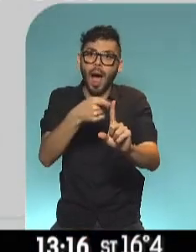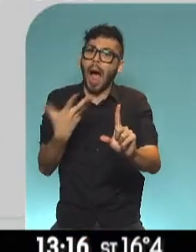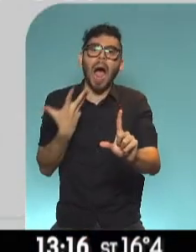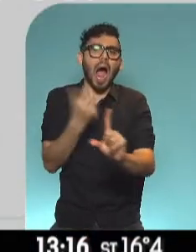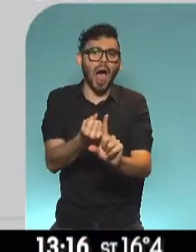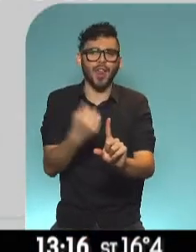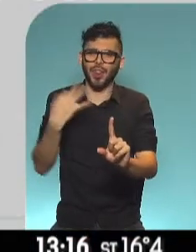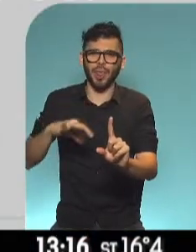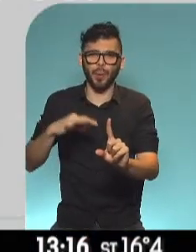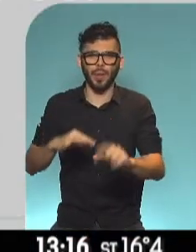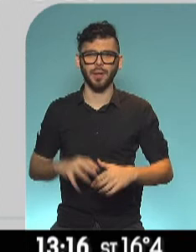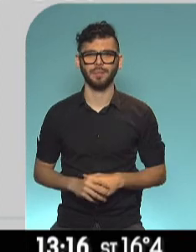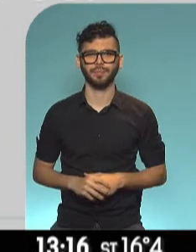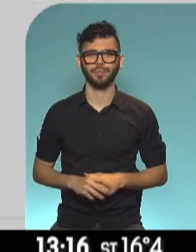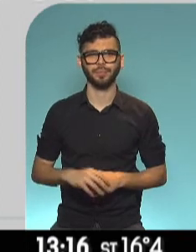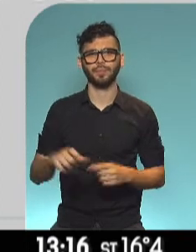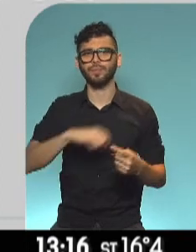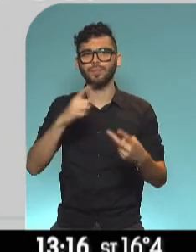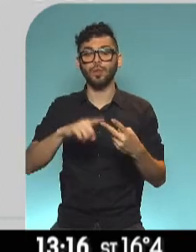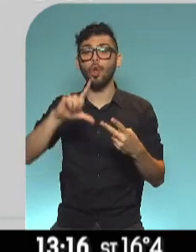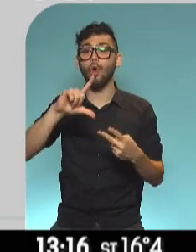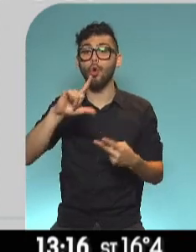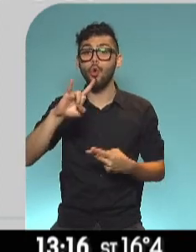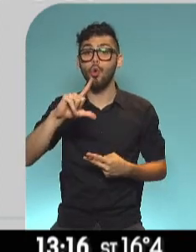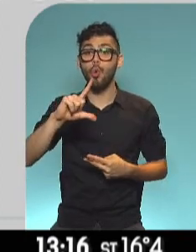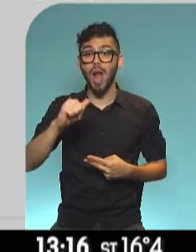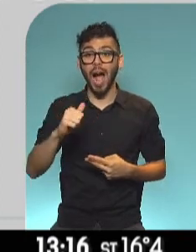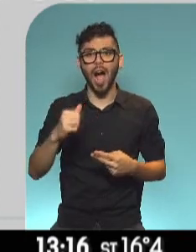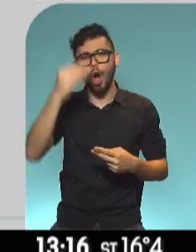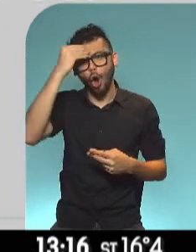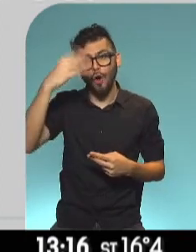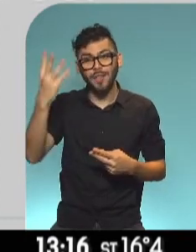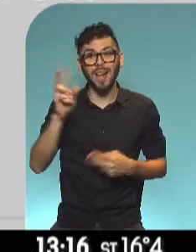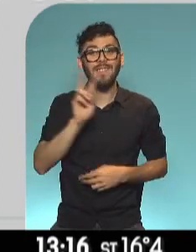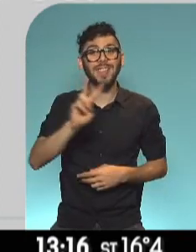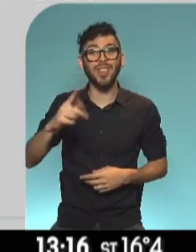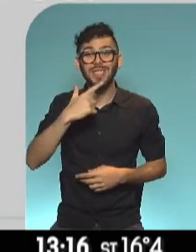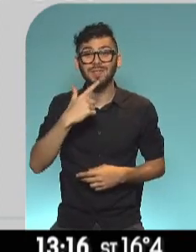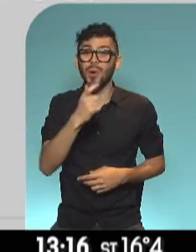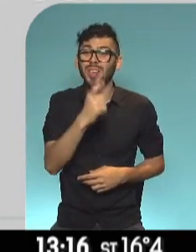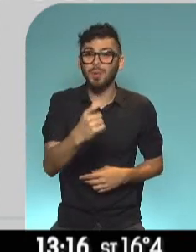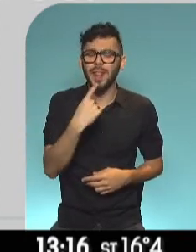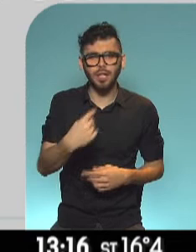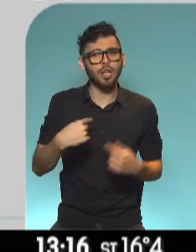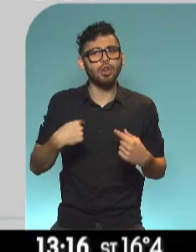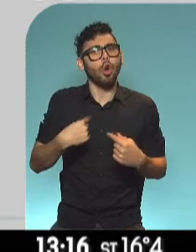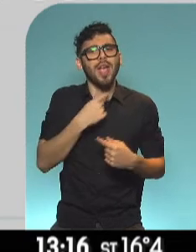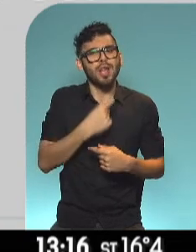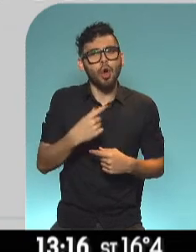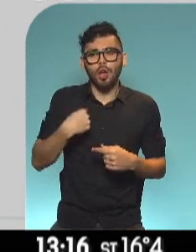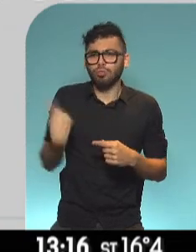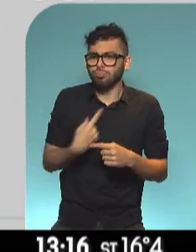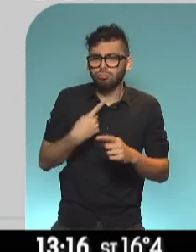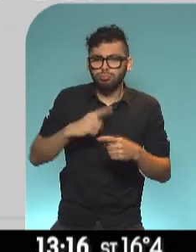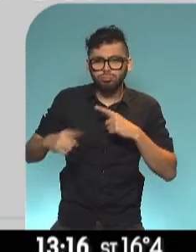Y en tanto, el tuit de la cuenta de Luis Ignacio Lula da Silva del 22 de septiembre, en respuesta, quería decir que estoy en una campaña fervorosa